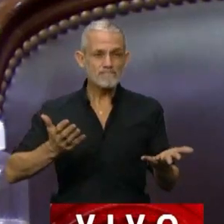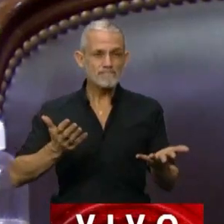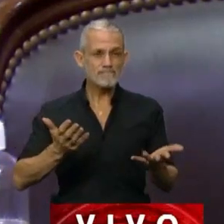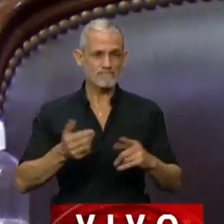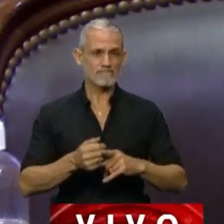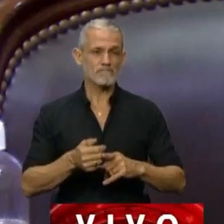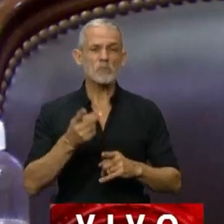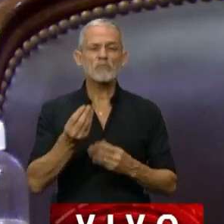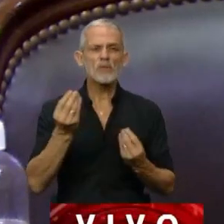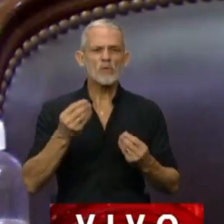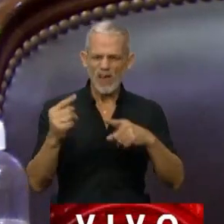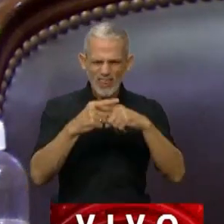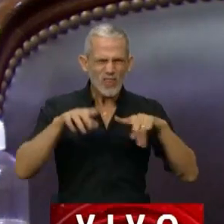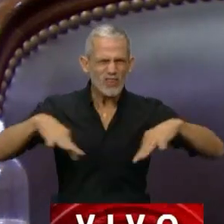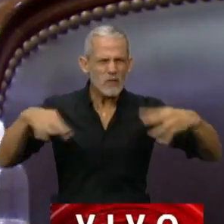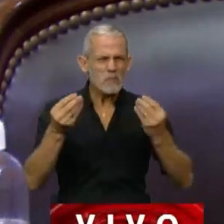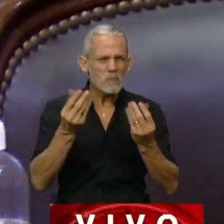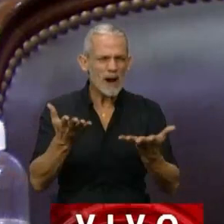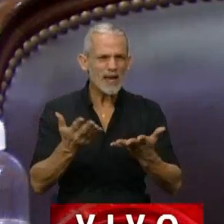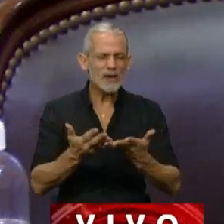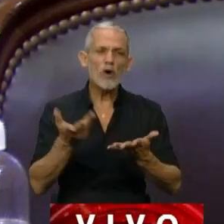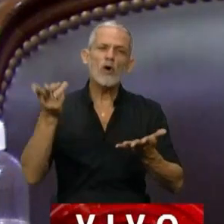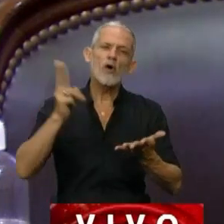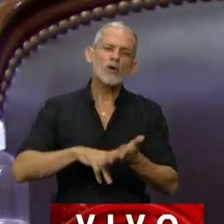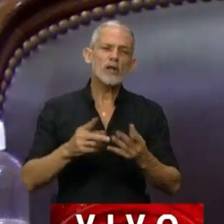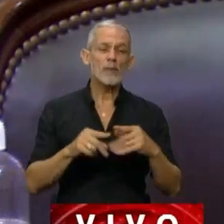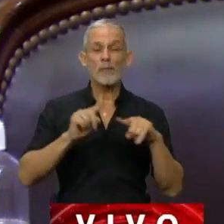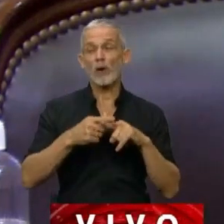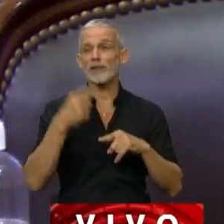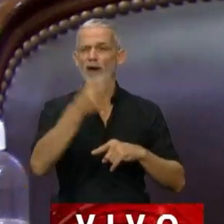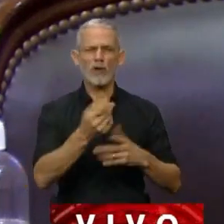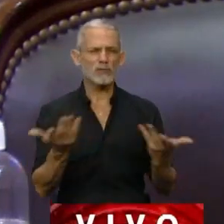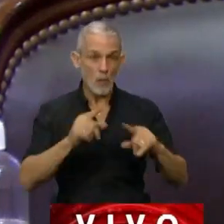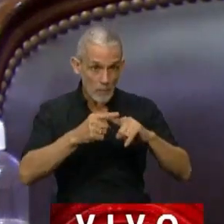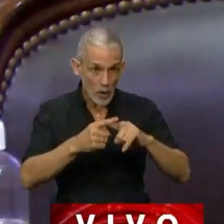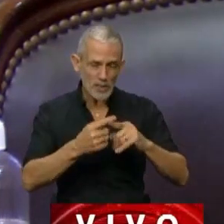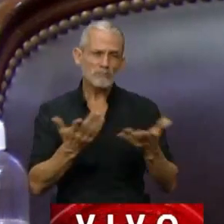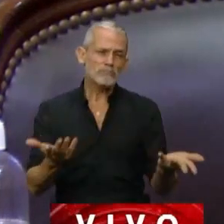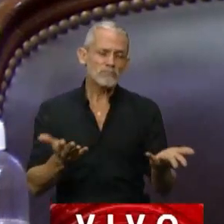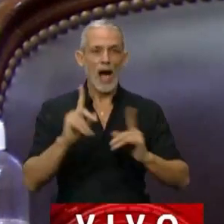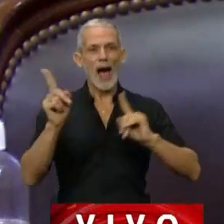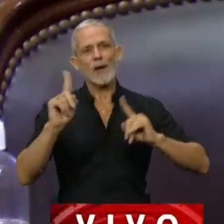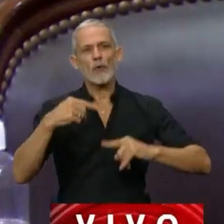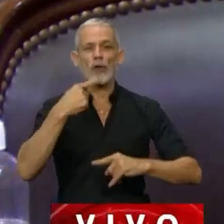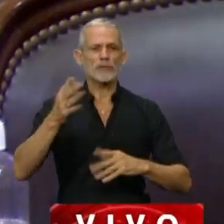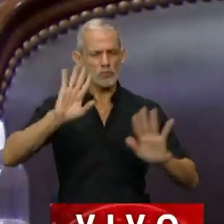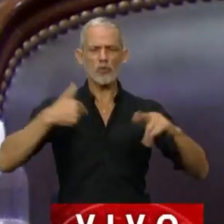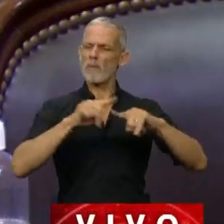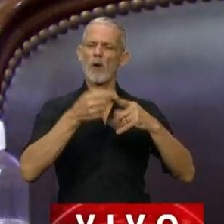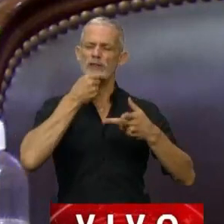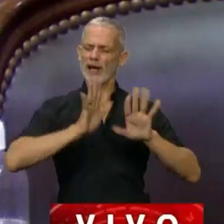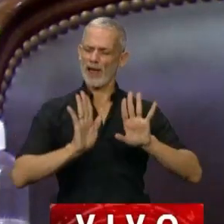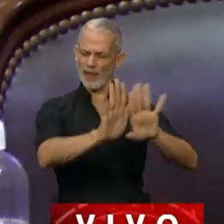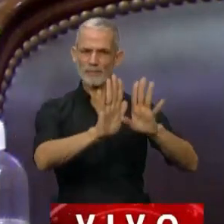Entonces, ¿qué estamos discutiendo hoy? De nuevo la antipolítica. Que la antipolítica, por supuesto, aquellos que se llaman